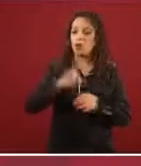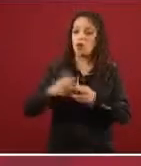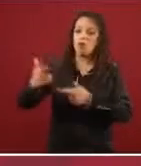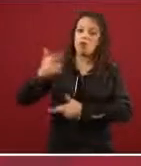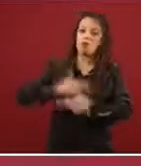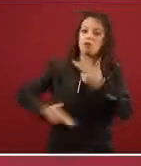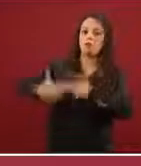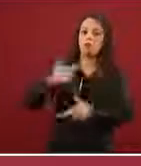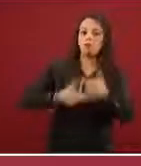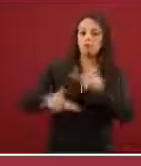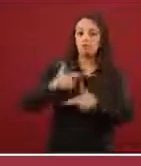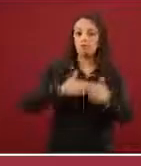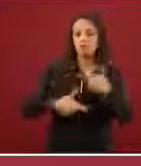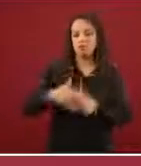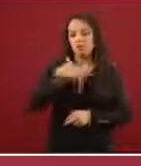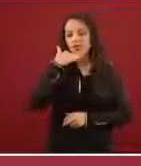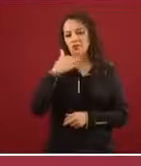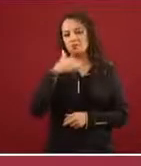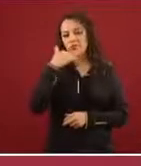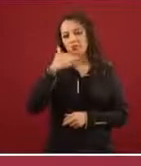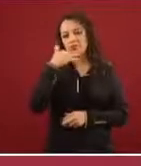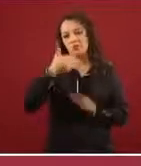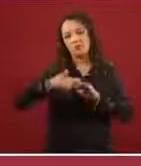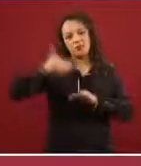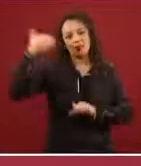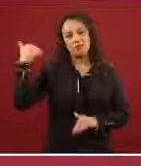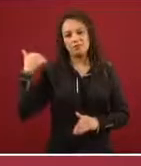que regrese el régimen corrupto.